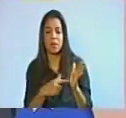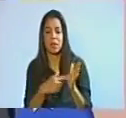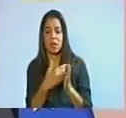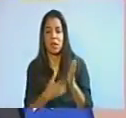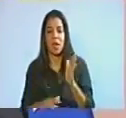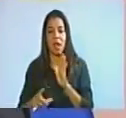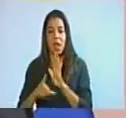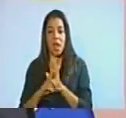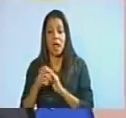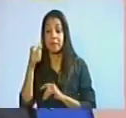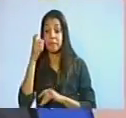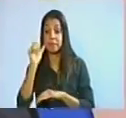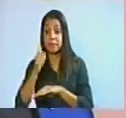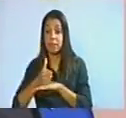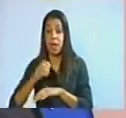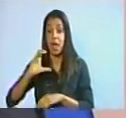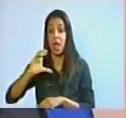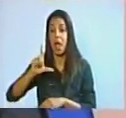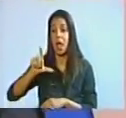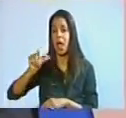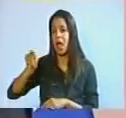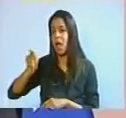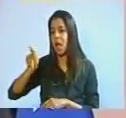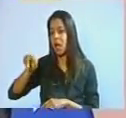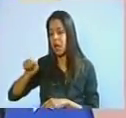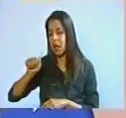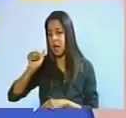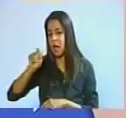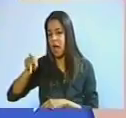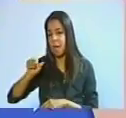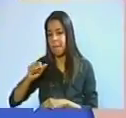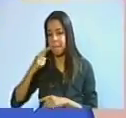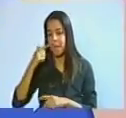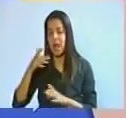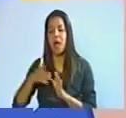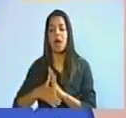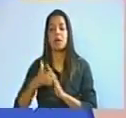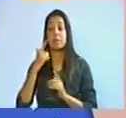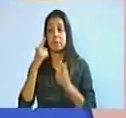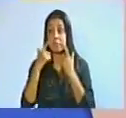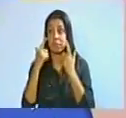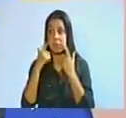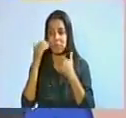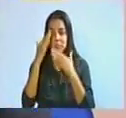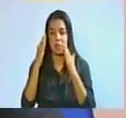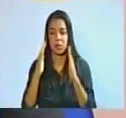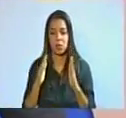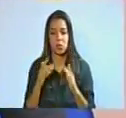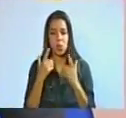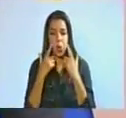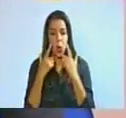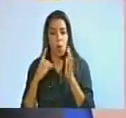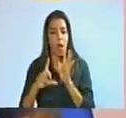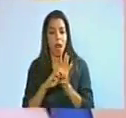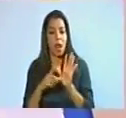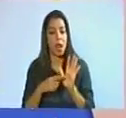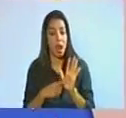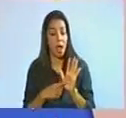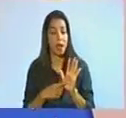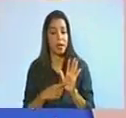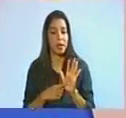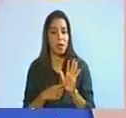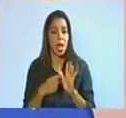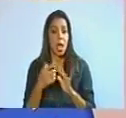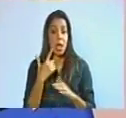fiscales de los CLAP, David Paravicini, tú que siempre estás mosca. Vamos a estar con la ley, que no nos salga